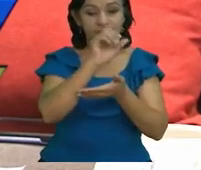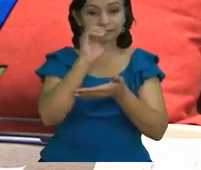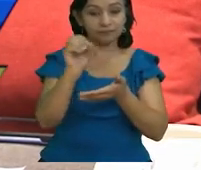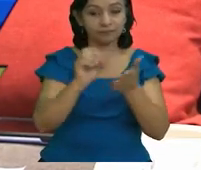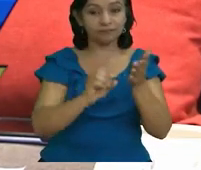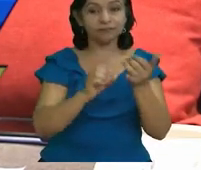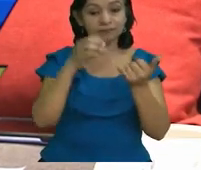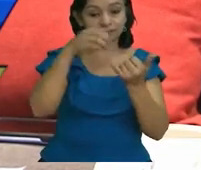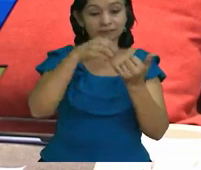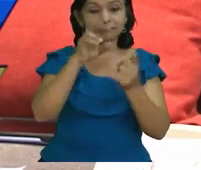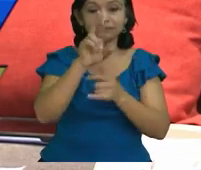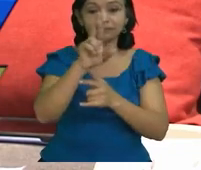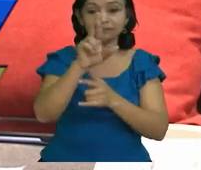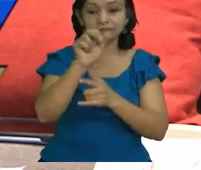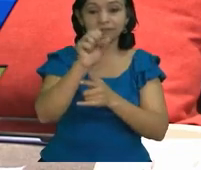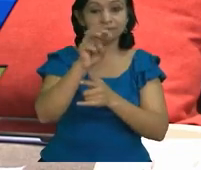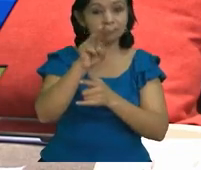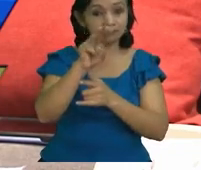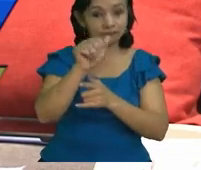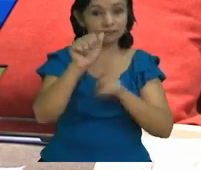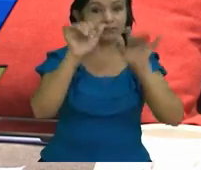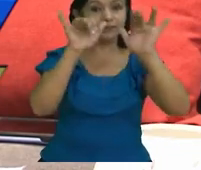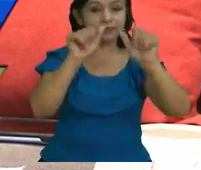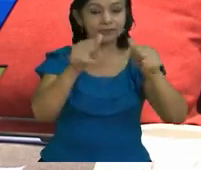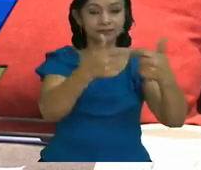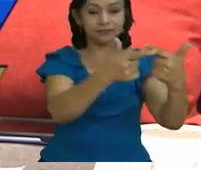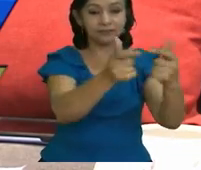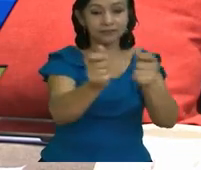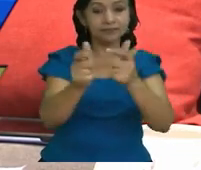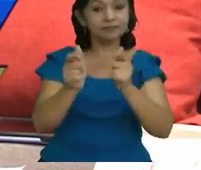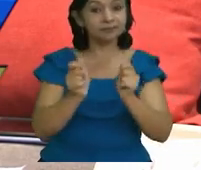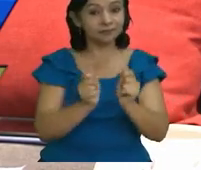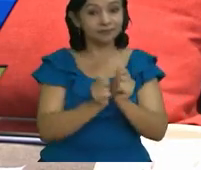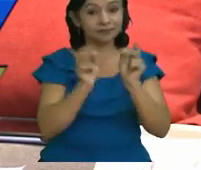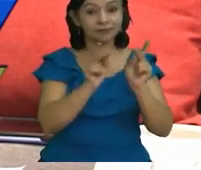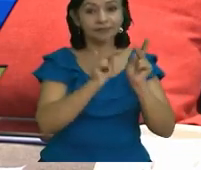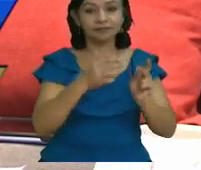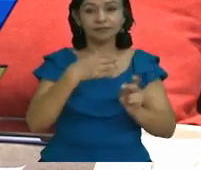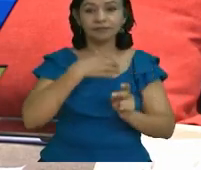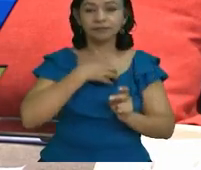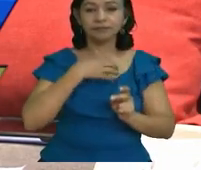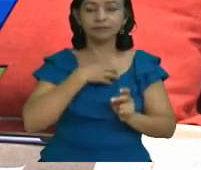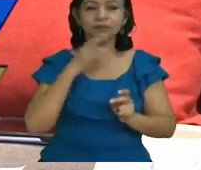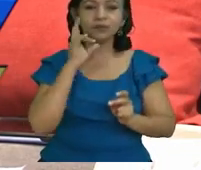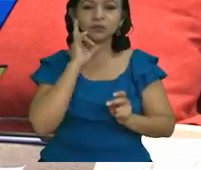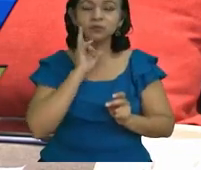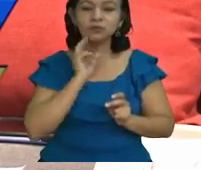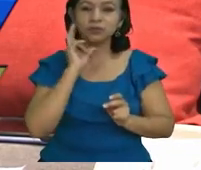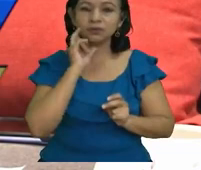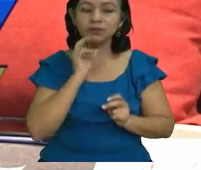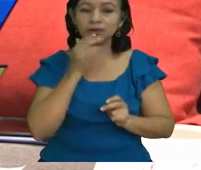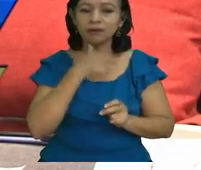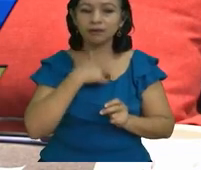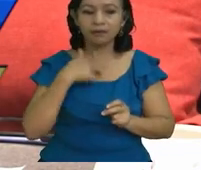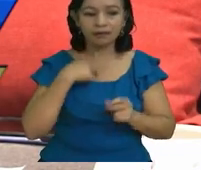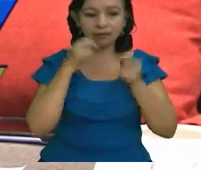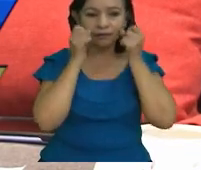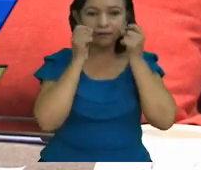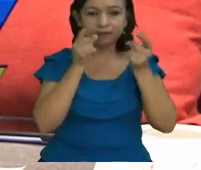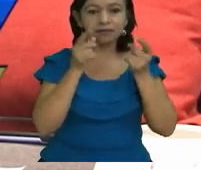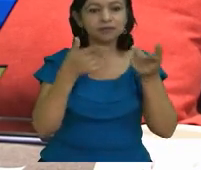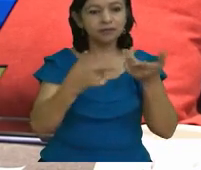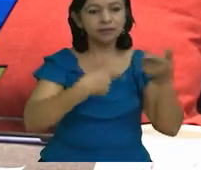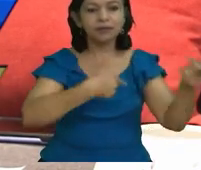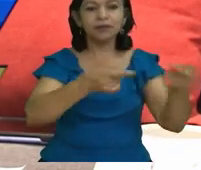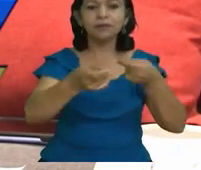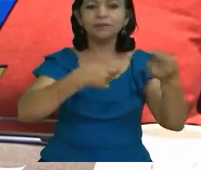Desarrollo Tecnológico en el Rama, donde ya hay cooperativas que ya elaboran sus propios chocolates y ya viven